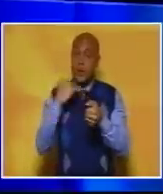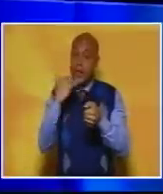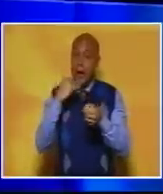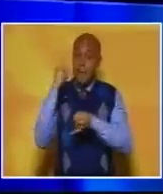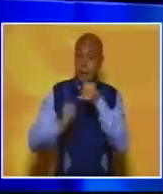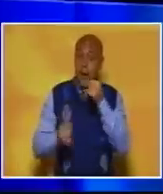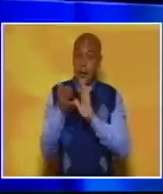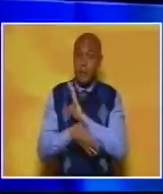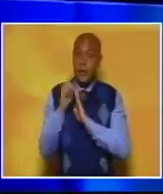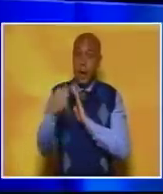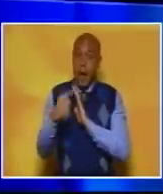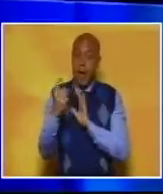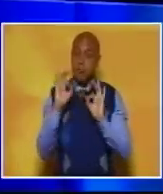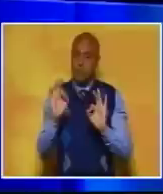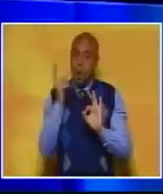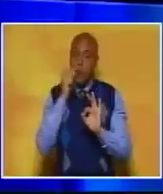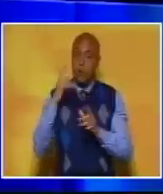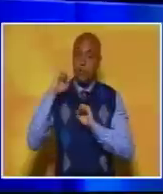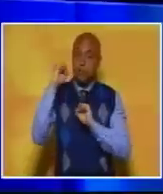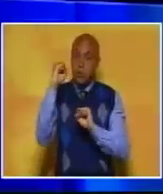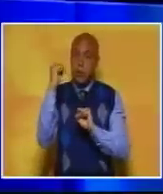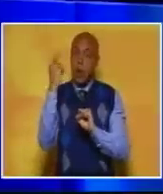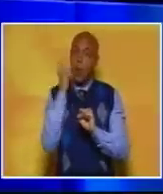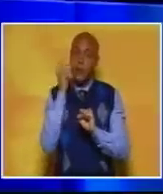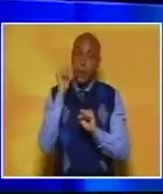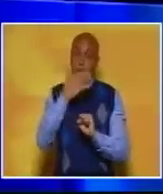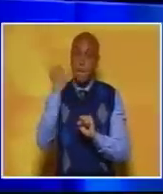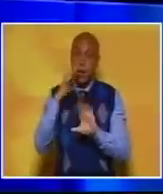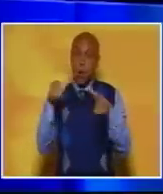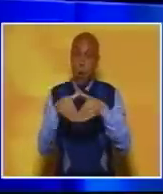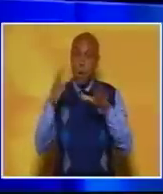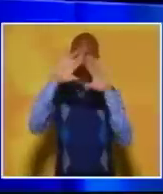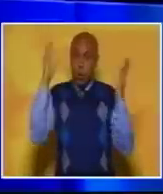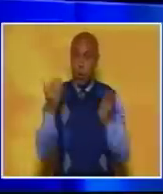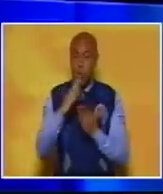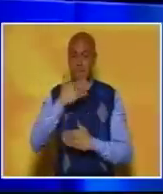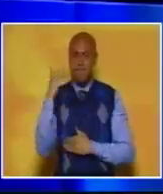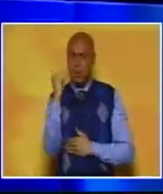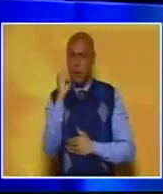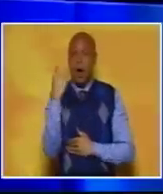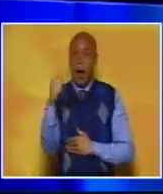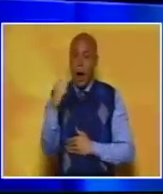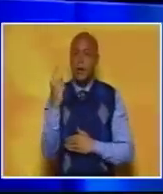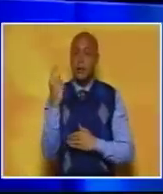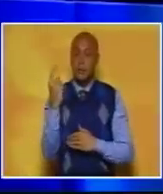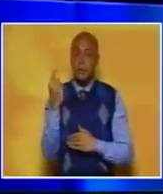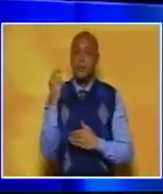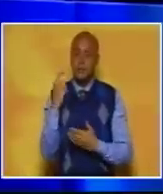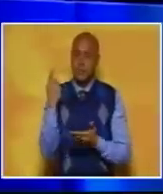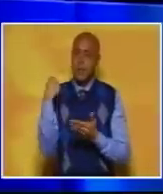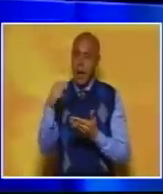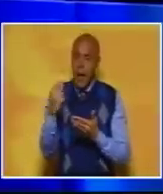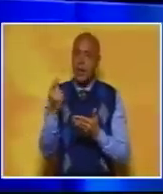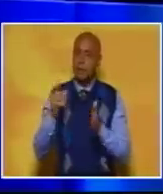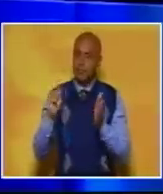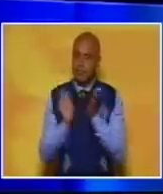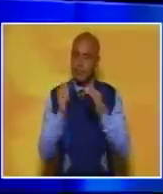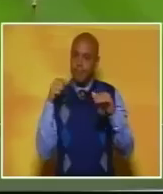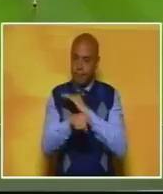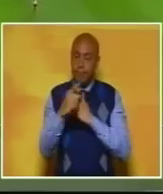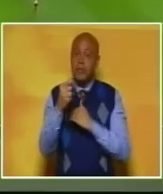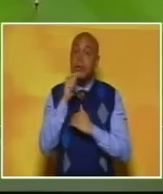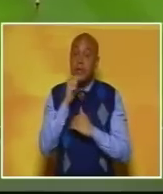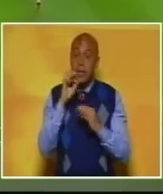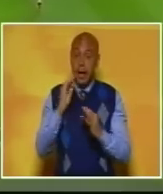final y con el vigente campeón y para muchos mejor equipo del mundo en la actualidad recibiendo un campanazo a domicilio.